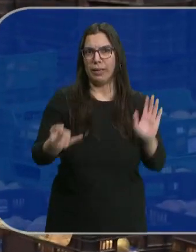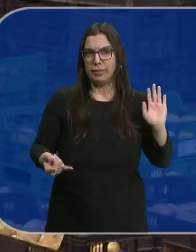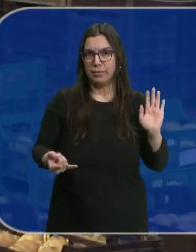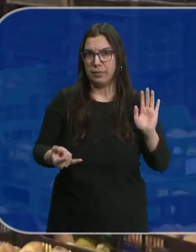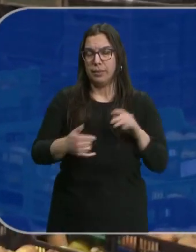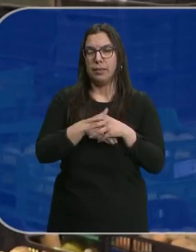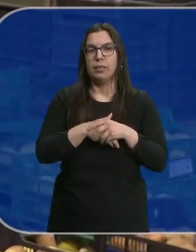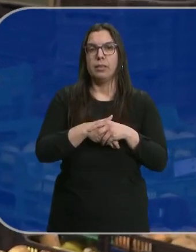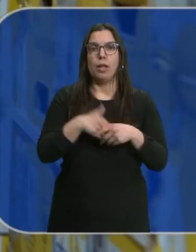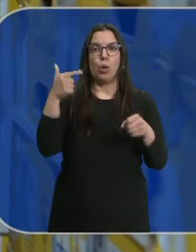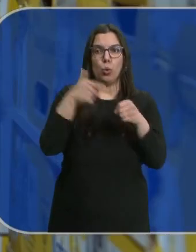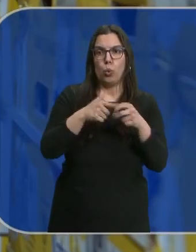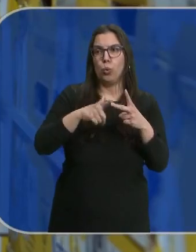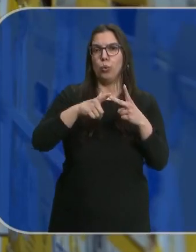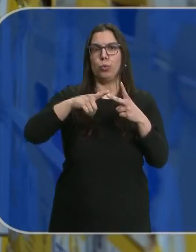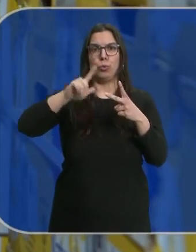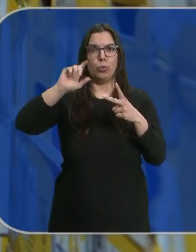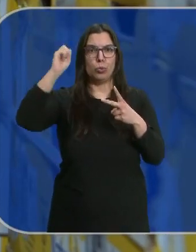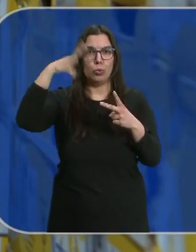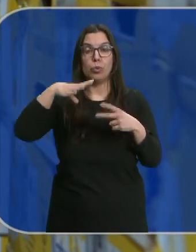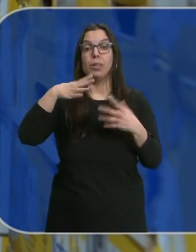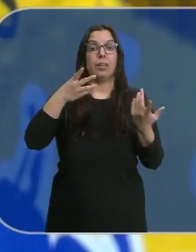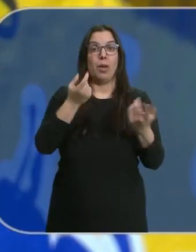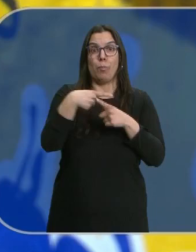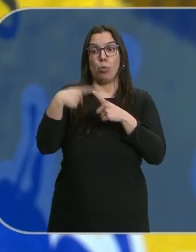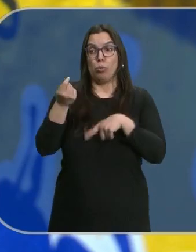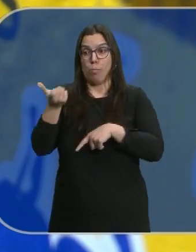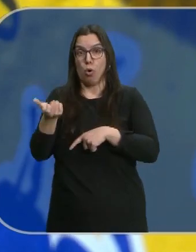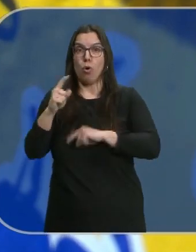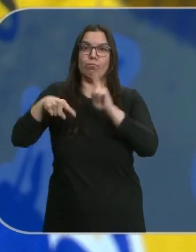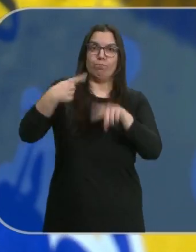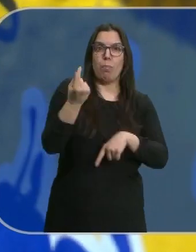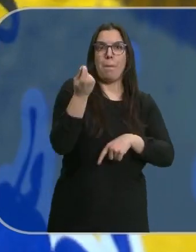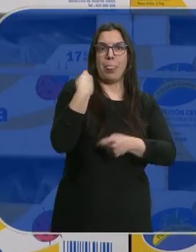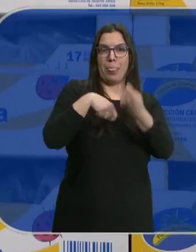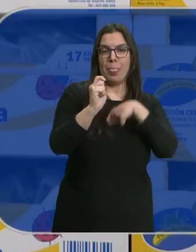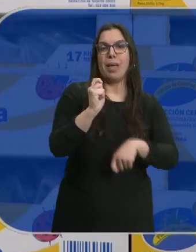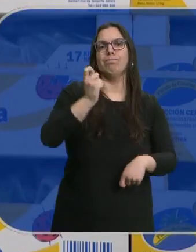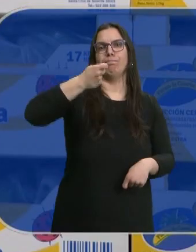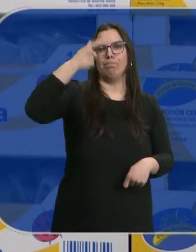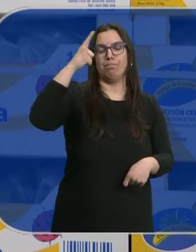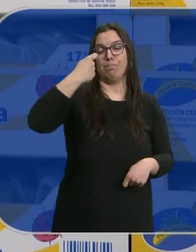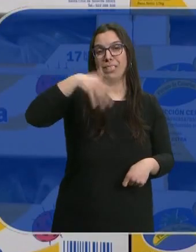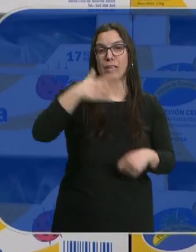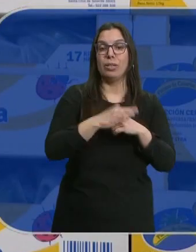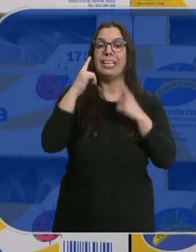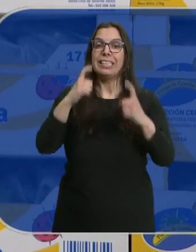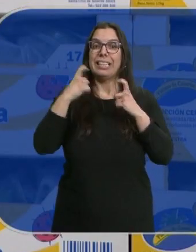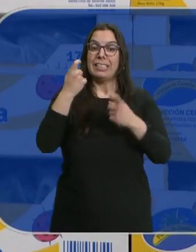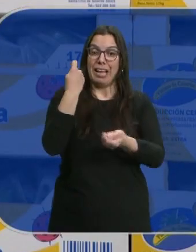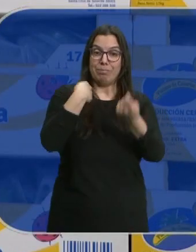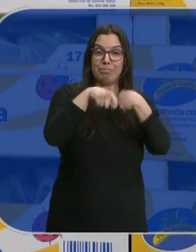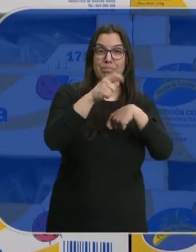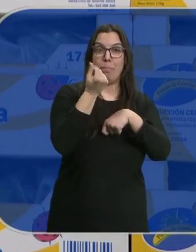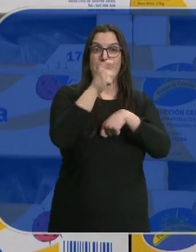luz y del gasoil. Como hay menos producto, se vende más caro. Tienes que intentar repercutir lo menos posible en el precio,